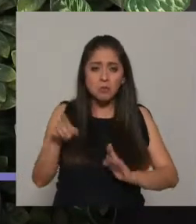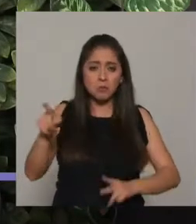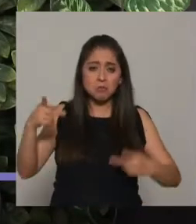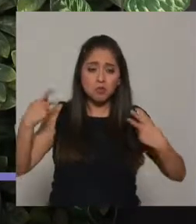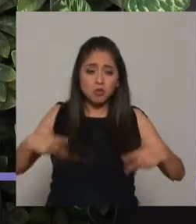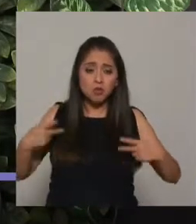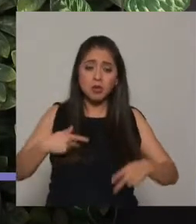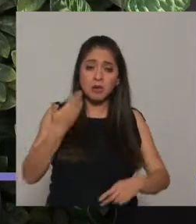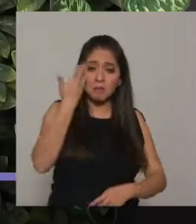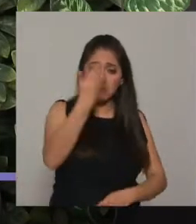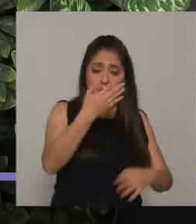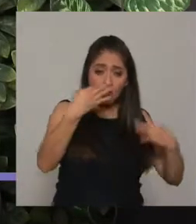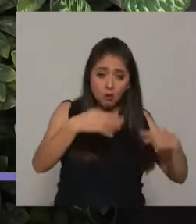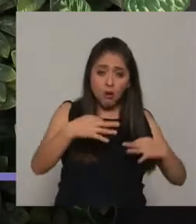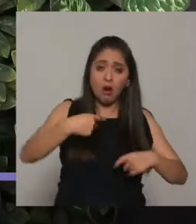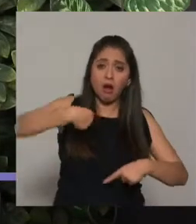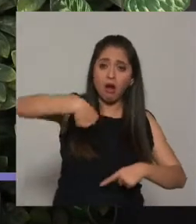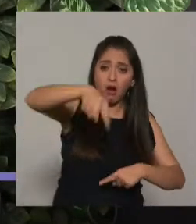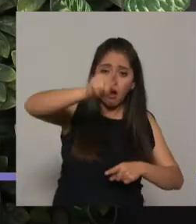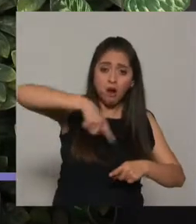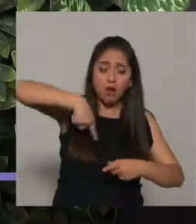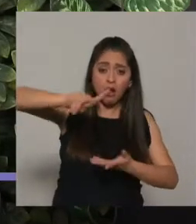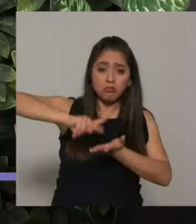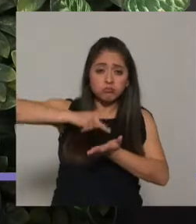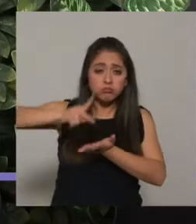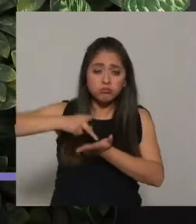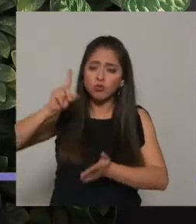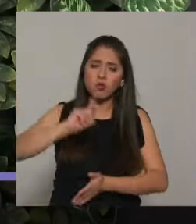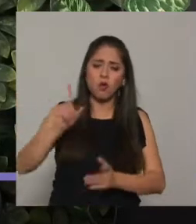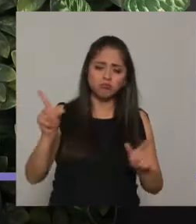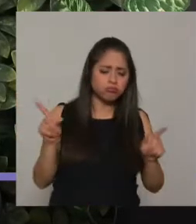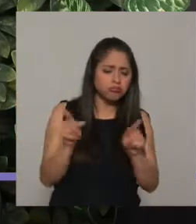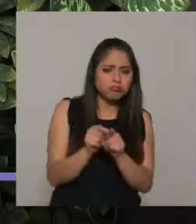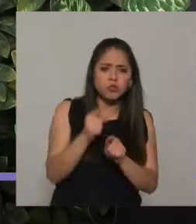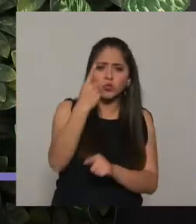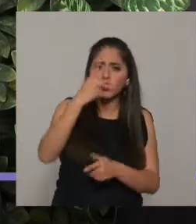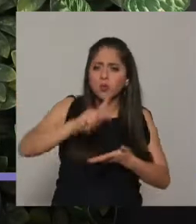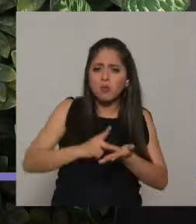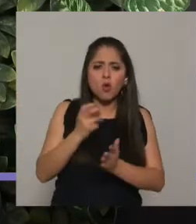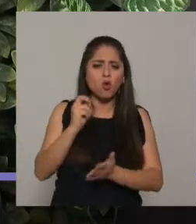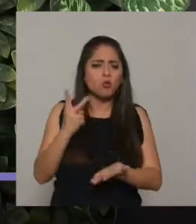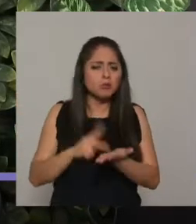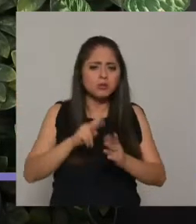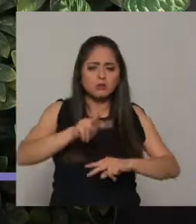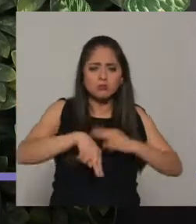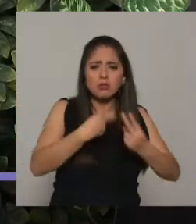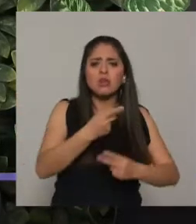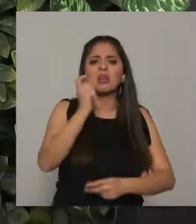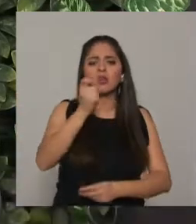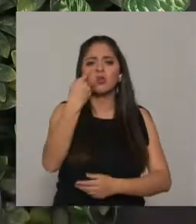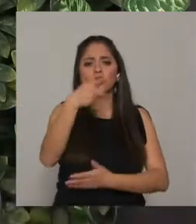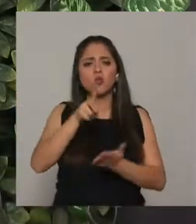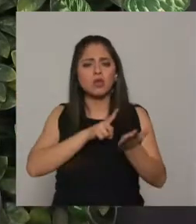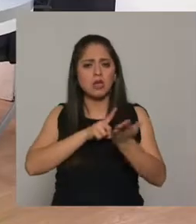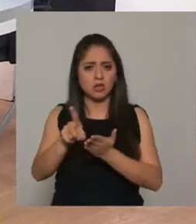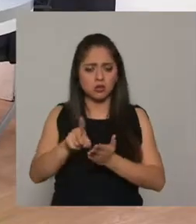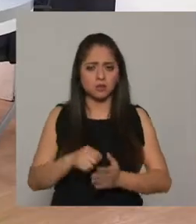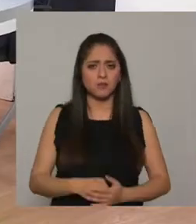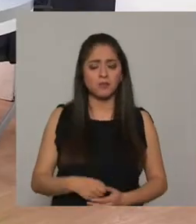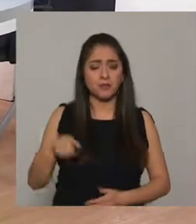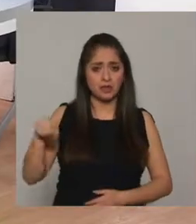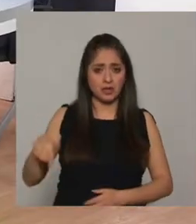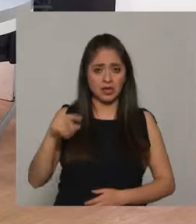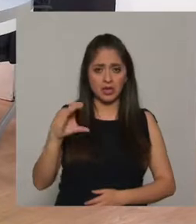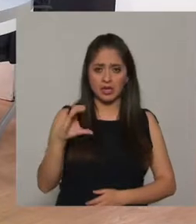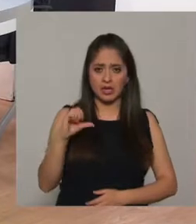posible a ese archivo para obtener un documento de su interés y por propio derecho le corresponde, ¿no? Claro, bueno, está ahí en Candelaria de los Patos,